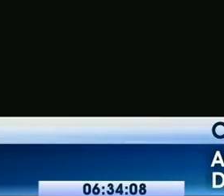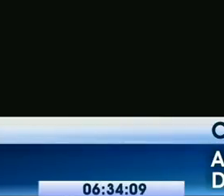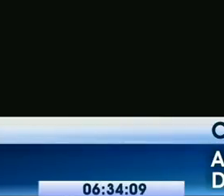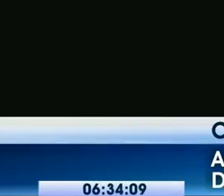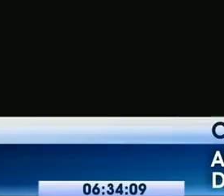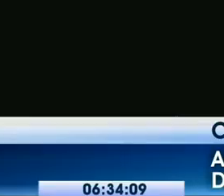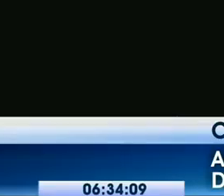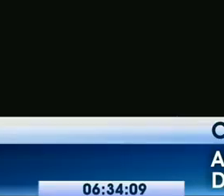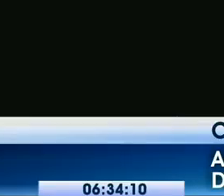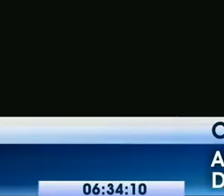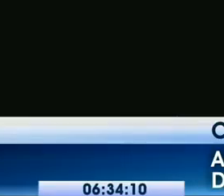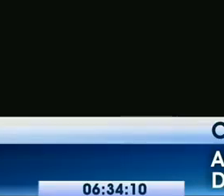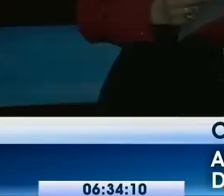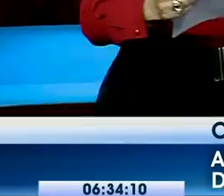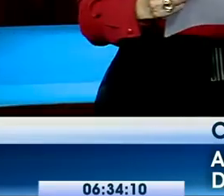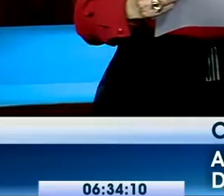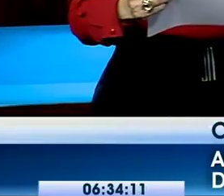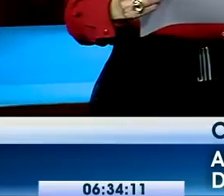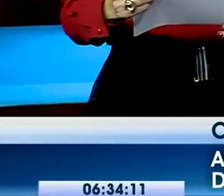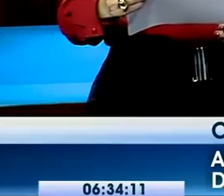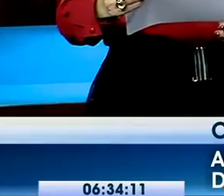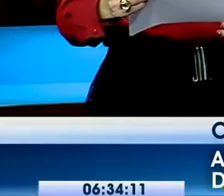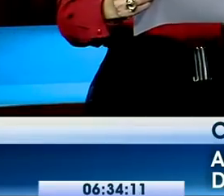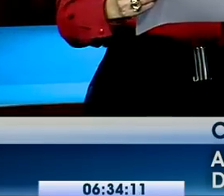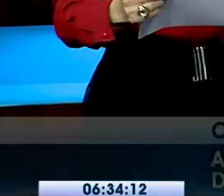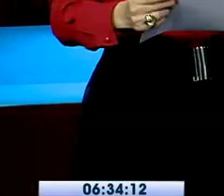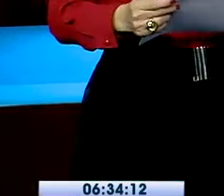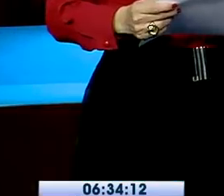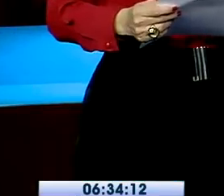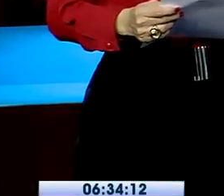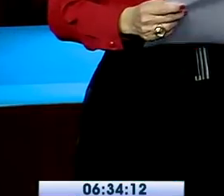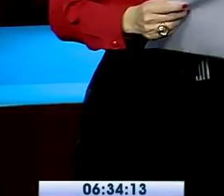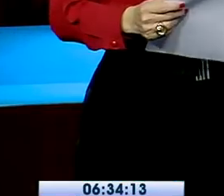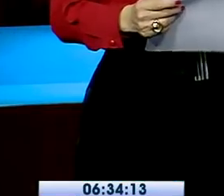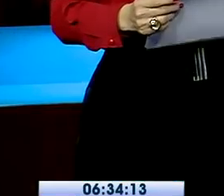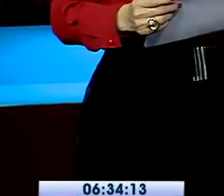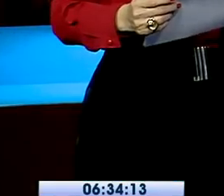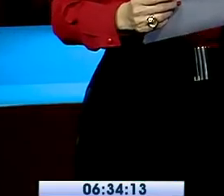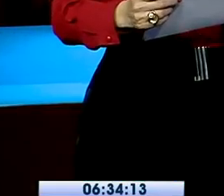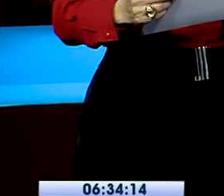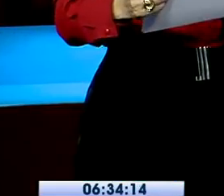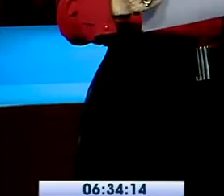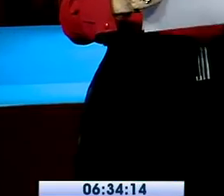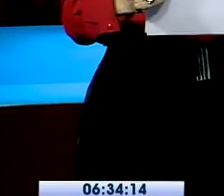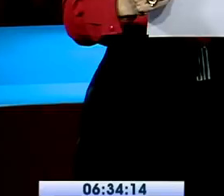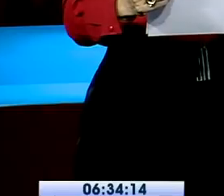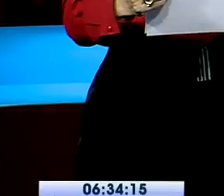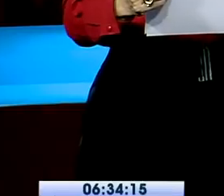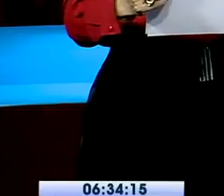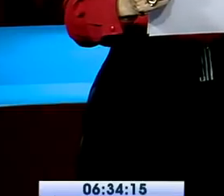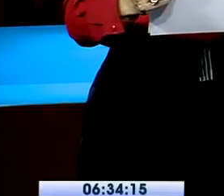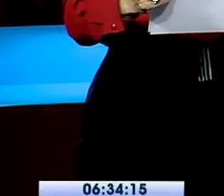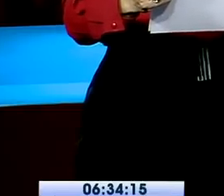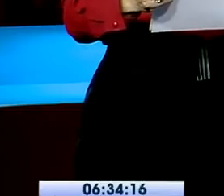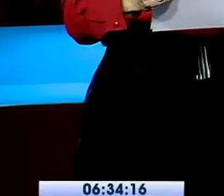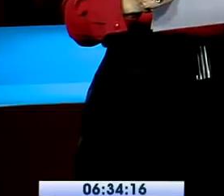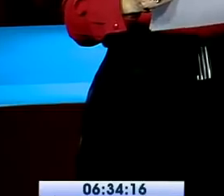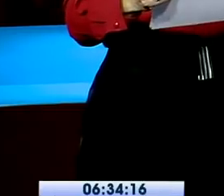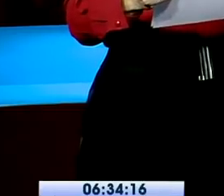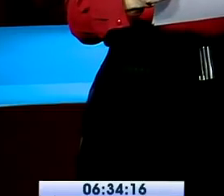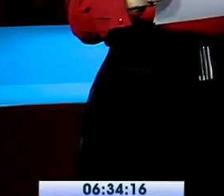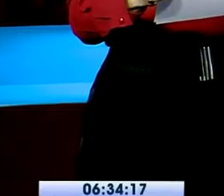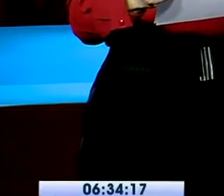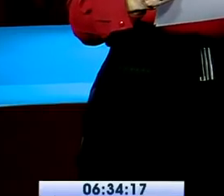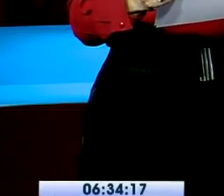¿Qué más tenemos, Adriana? Además, también les contamos que una explosión de un vehículo deja como saldo una persona fallecida.